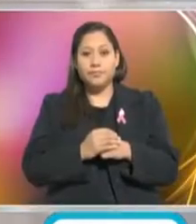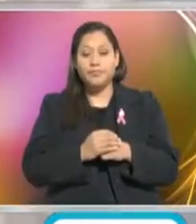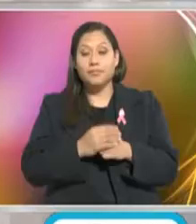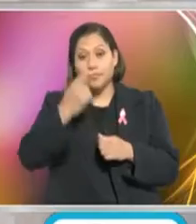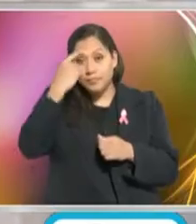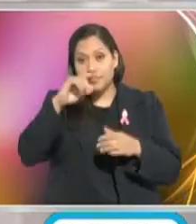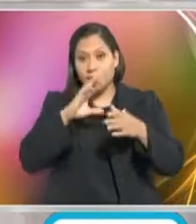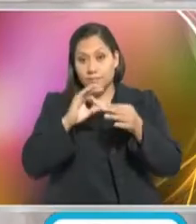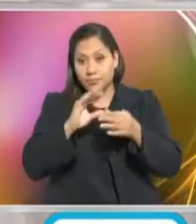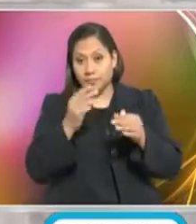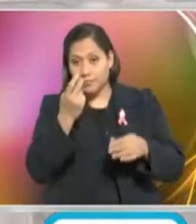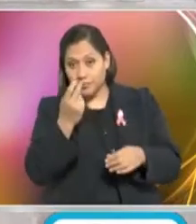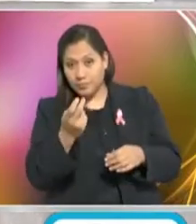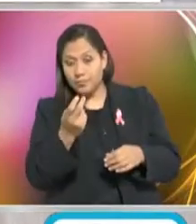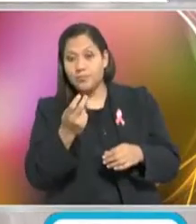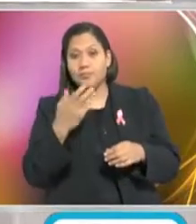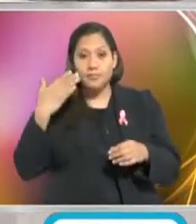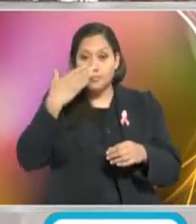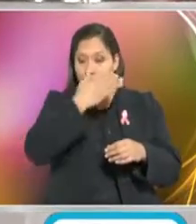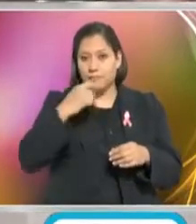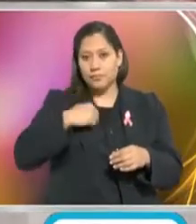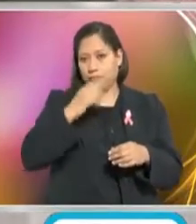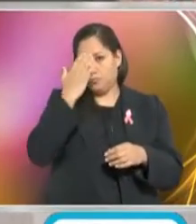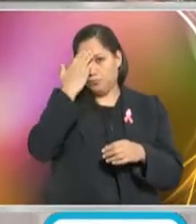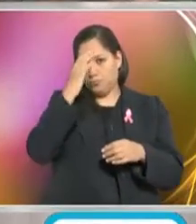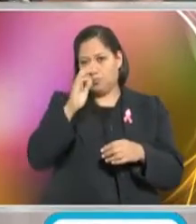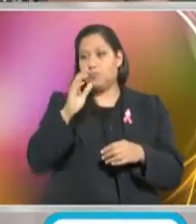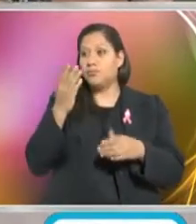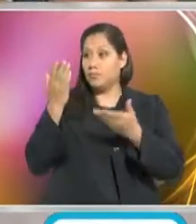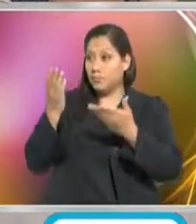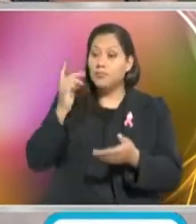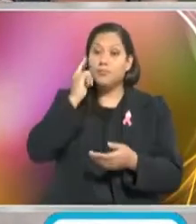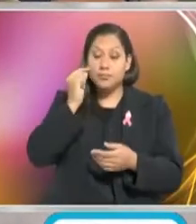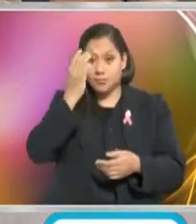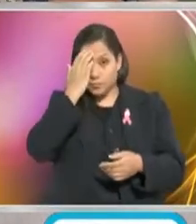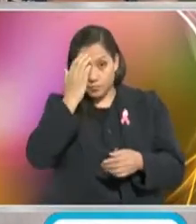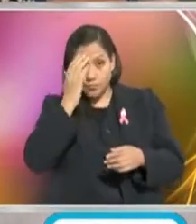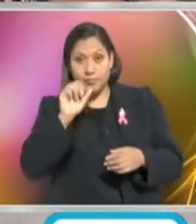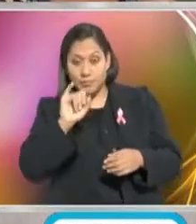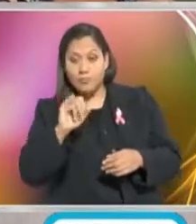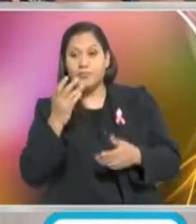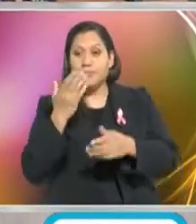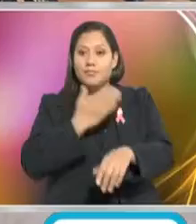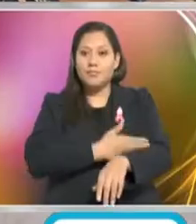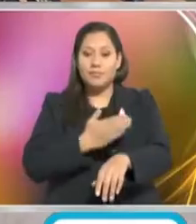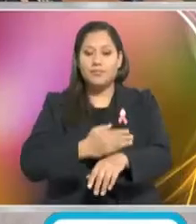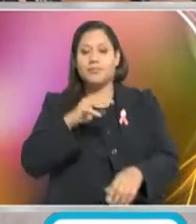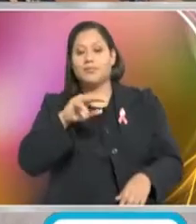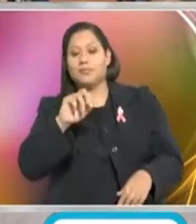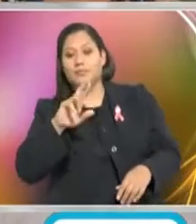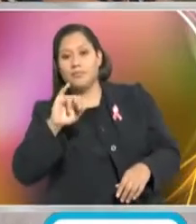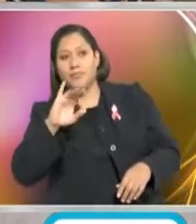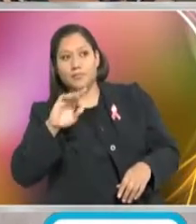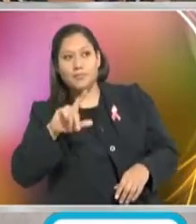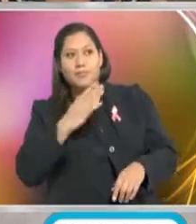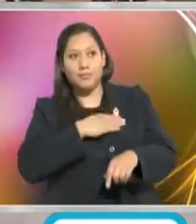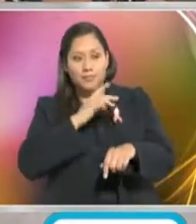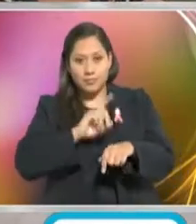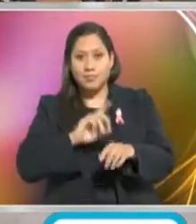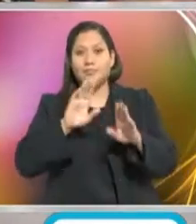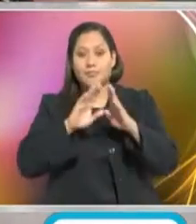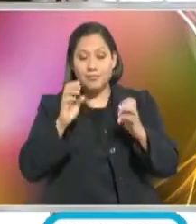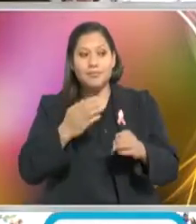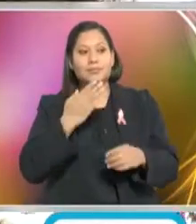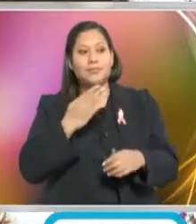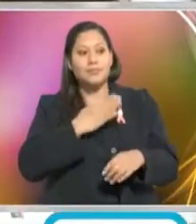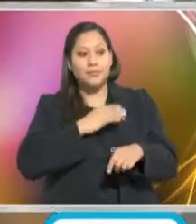Y para hablarnos precisamente de esta dieta que yo no conozco y no sé si Enrique la No, para nada. nos acompaña Maribel Yáñez. Buenos días, ¿cómo Hola, estás? muy ¿Cómo